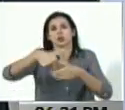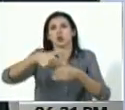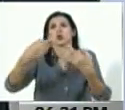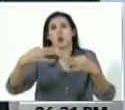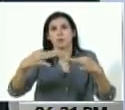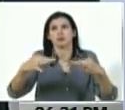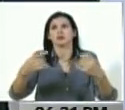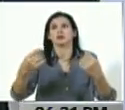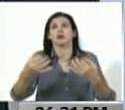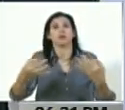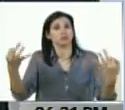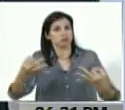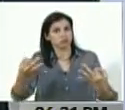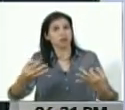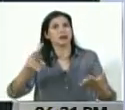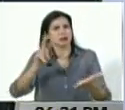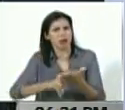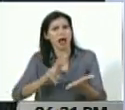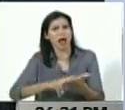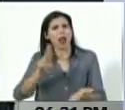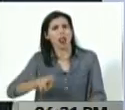con precios realistas y justos